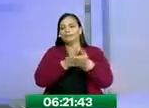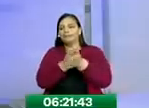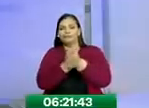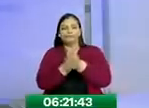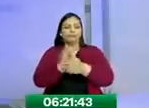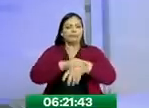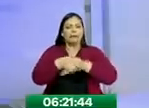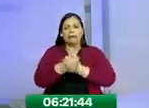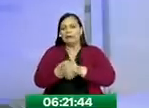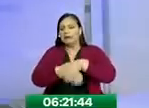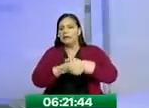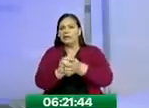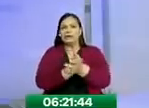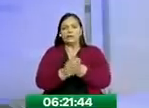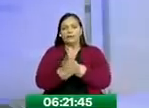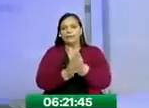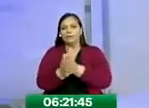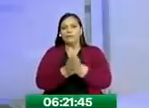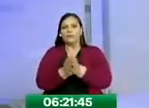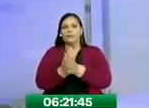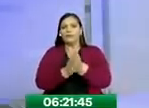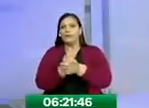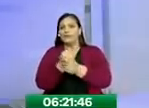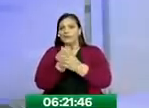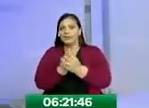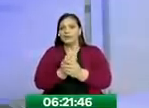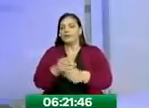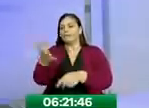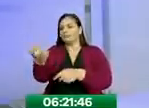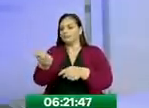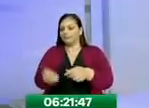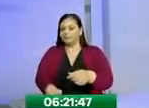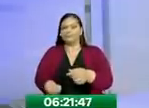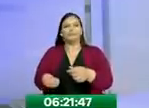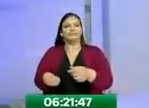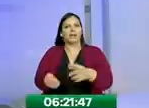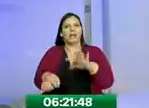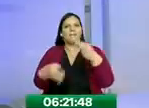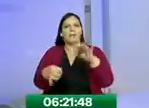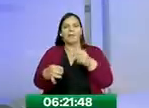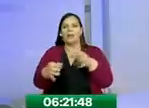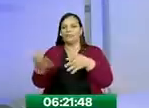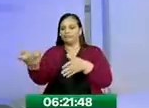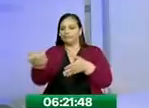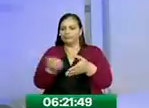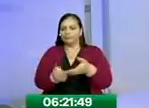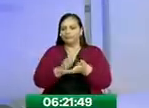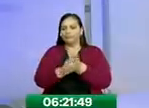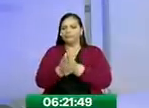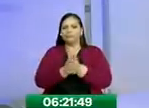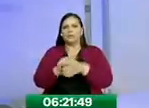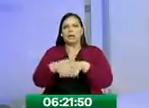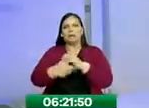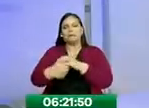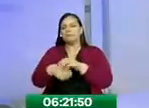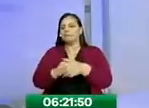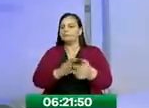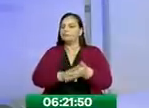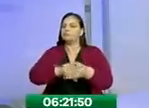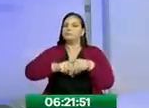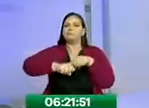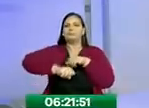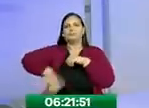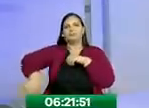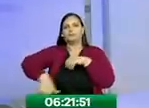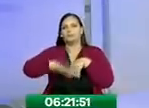todo le va a afectar, todo un estornudo te va a poner mal, entra en esa psiquis. Pero yo creo que debemos tener o